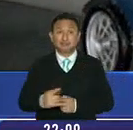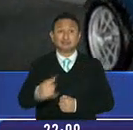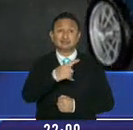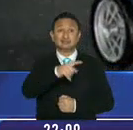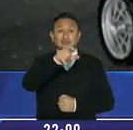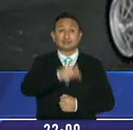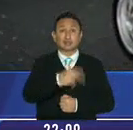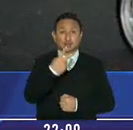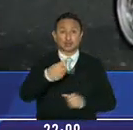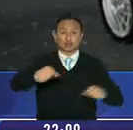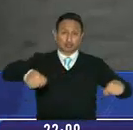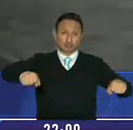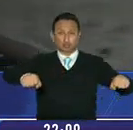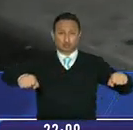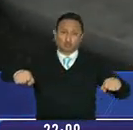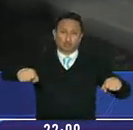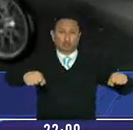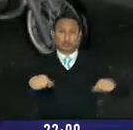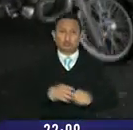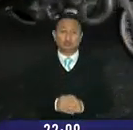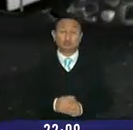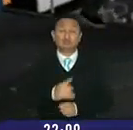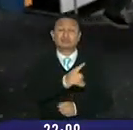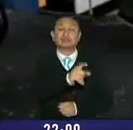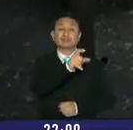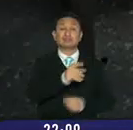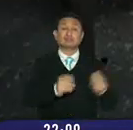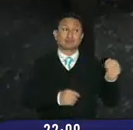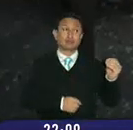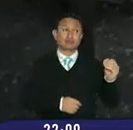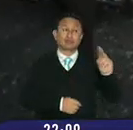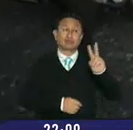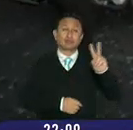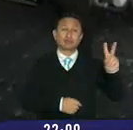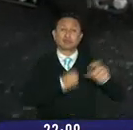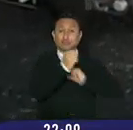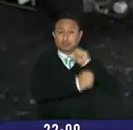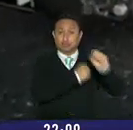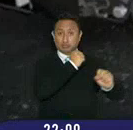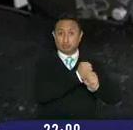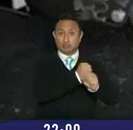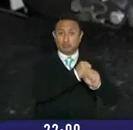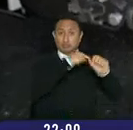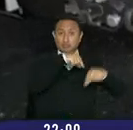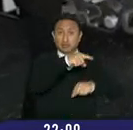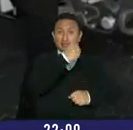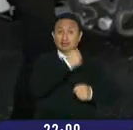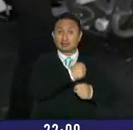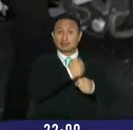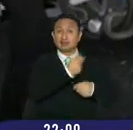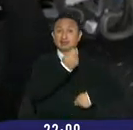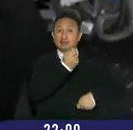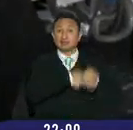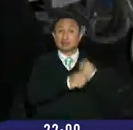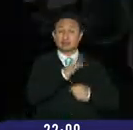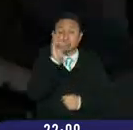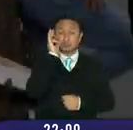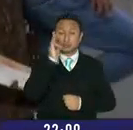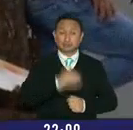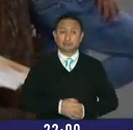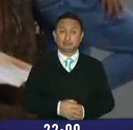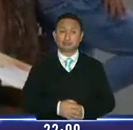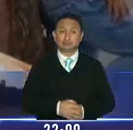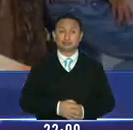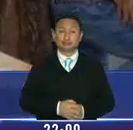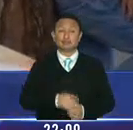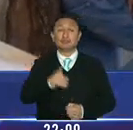armados, quienes dispararon contra un joven de 22 años de edad, quien se dedicaba a la venta de droga en el sector. Uno de los vecinos,